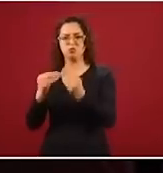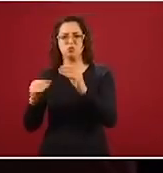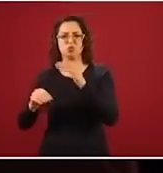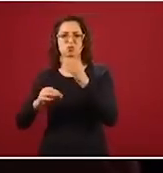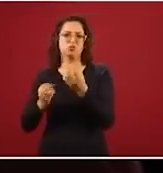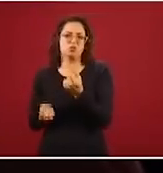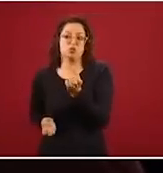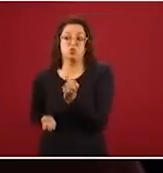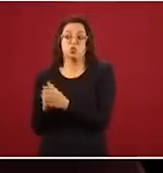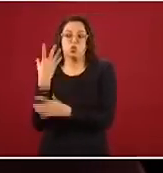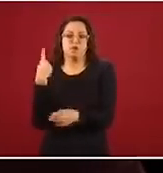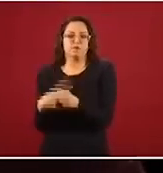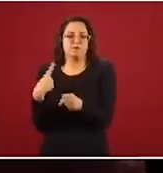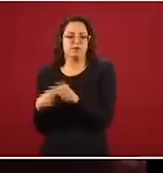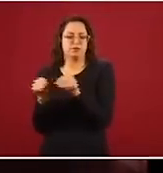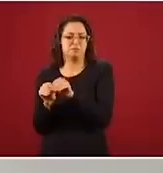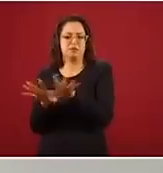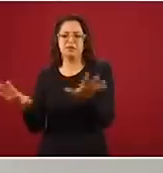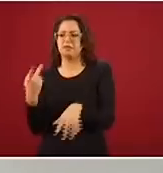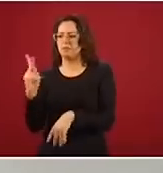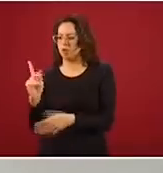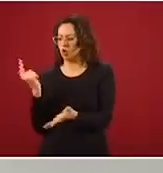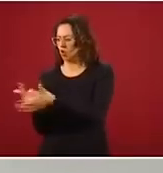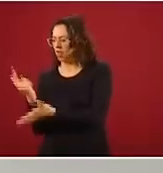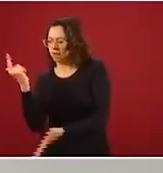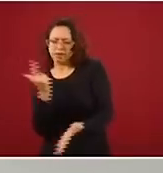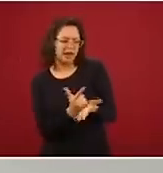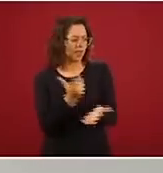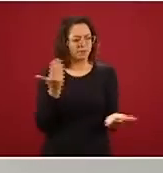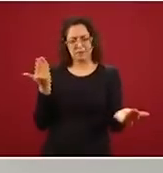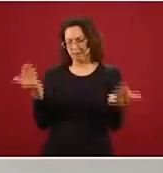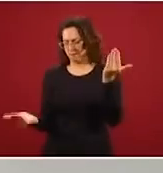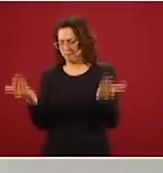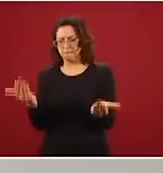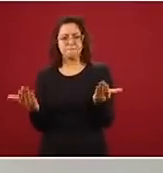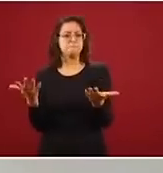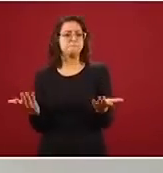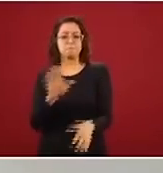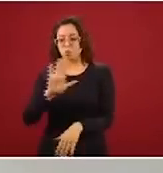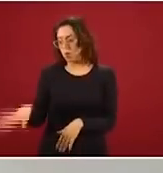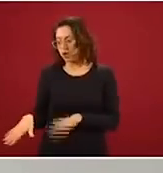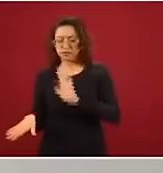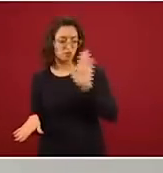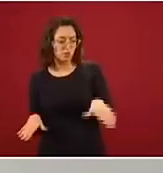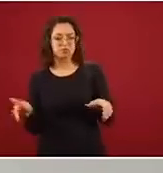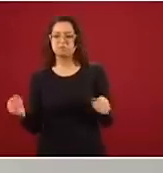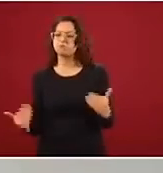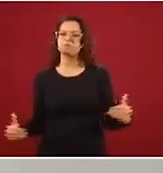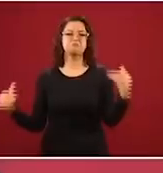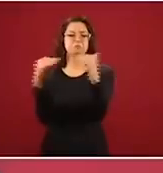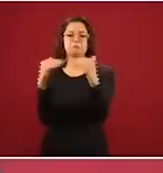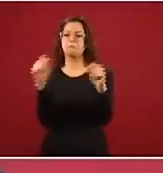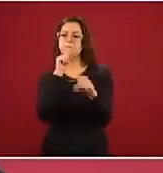enfermedad emergente, pero la proporción de graves, la proporción de muertes son semejantes o